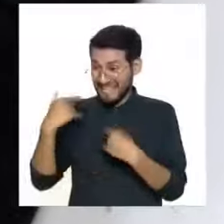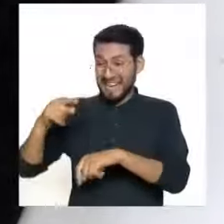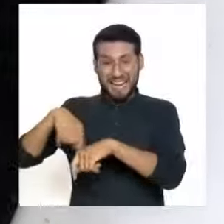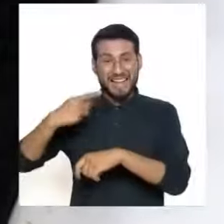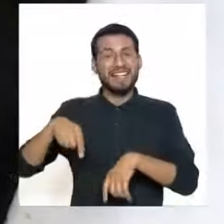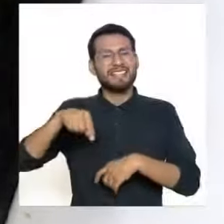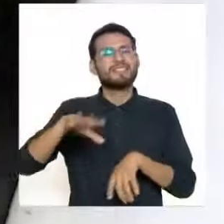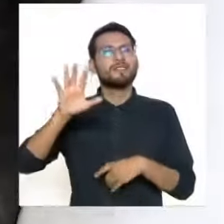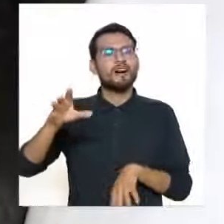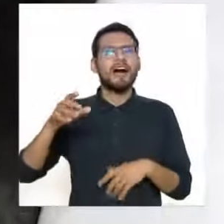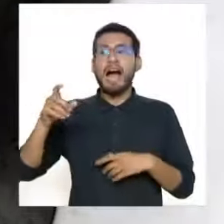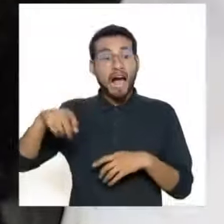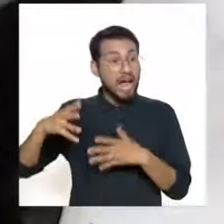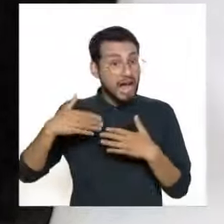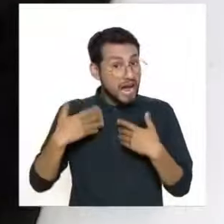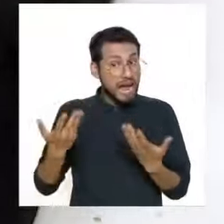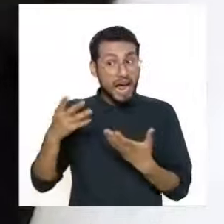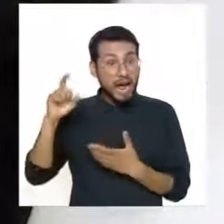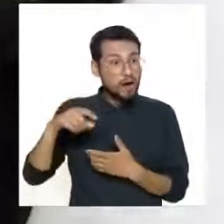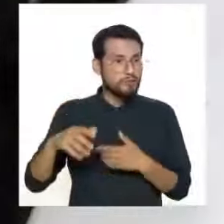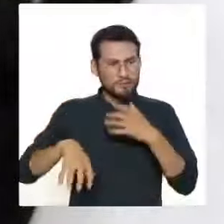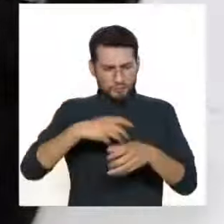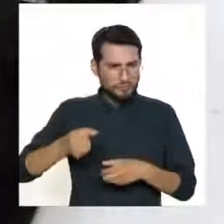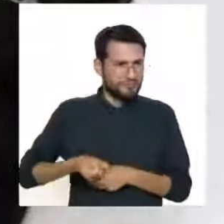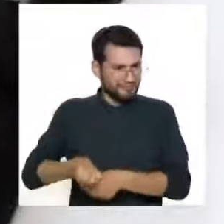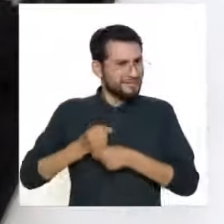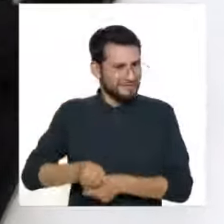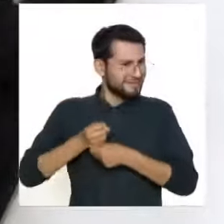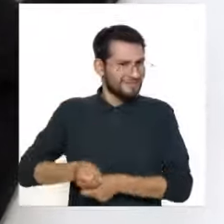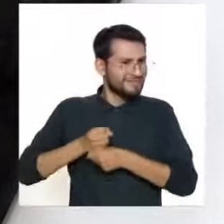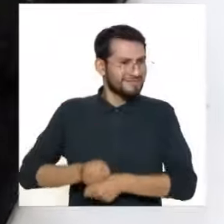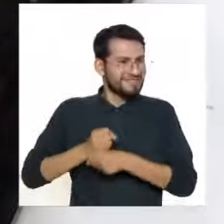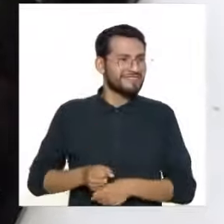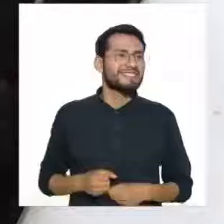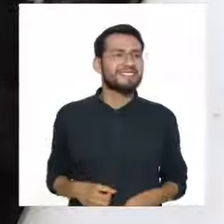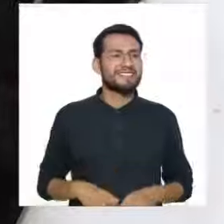se vaya ya